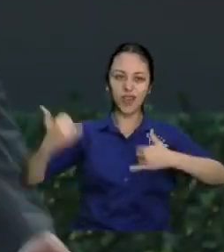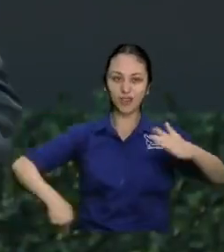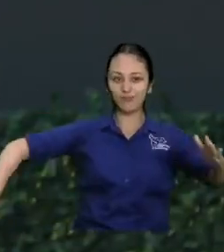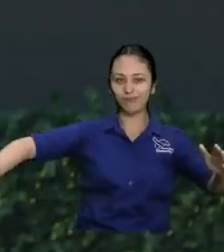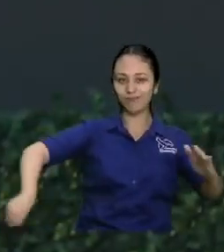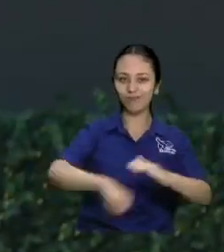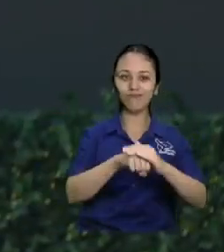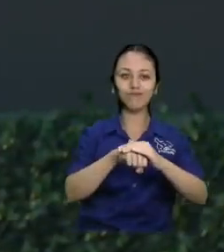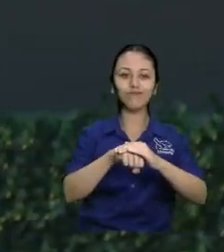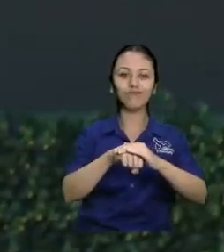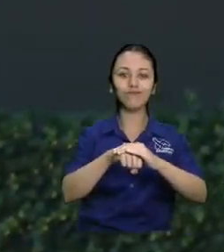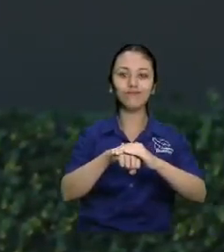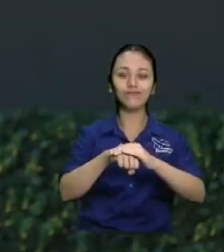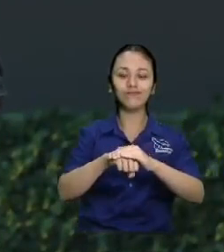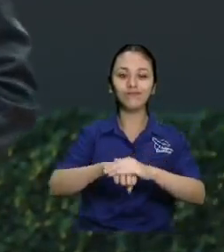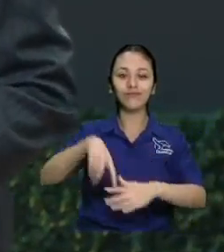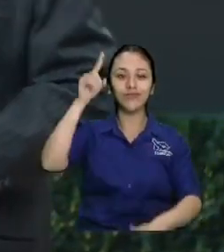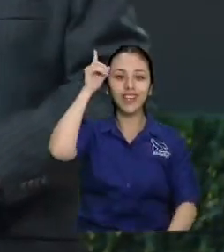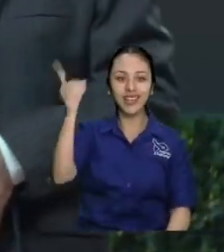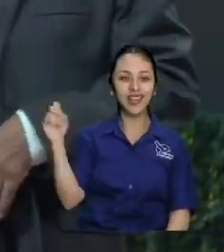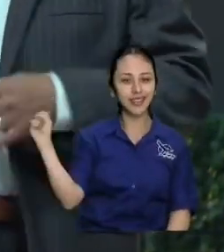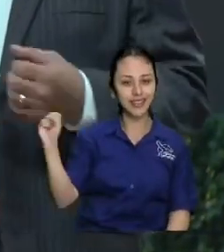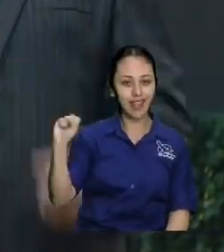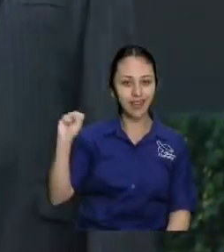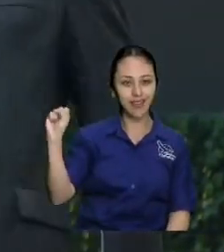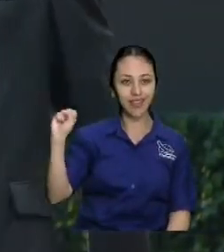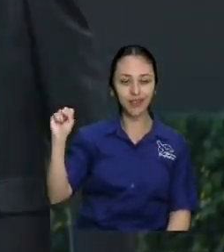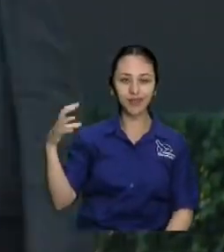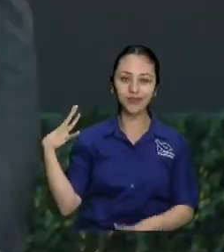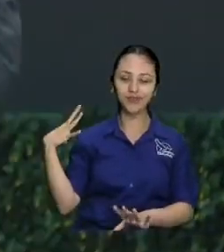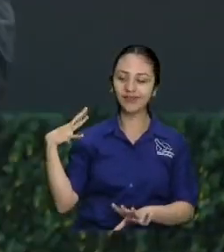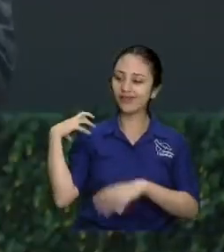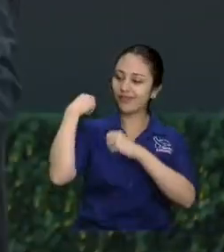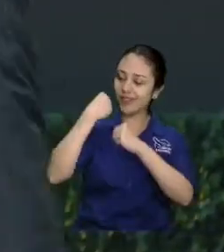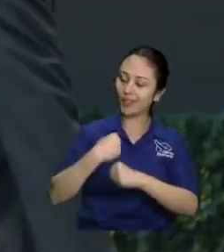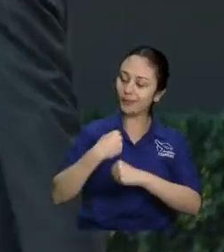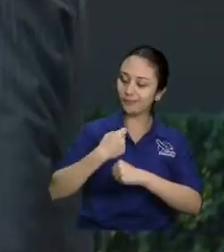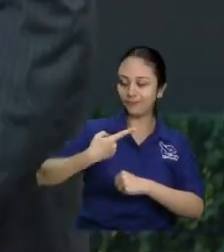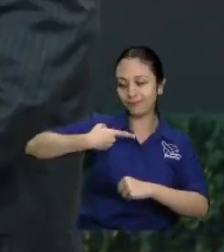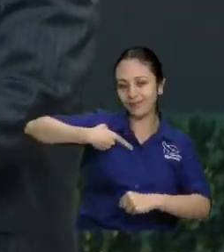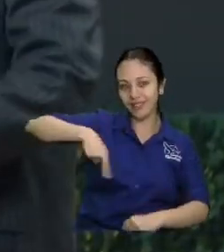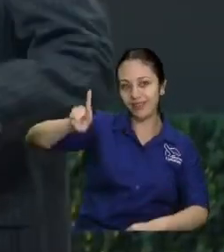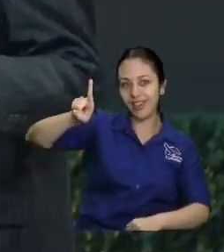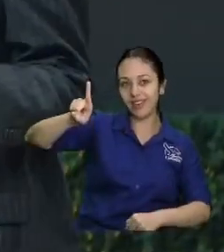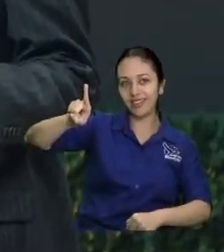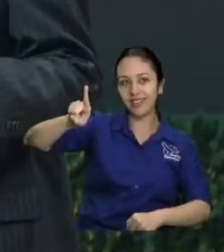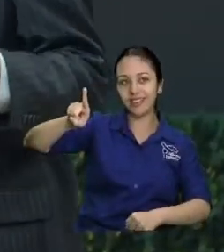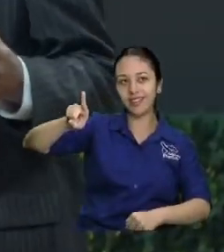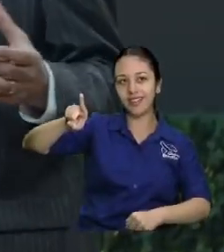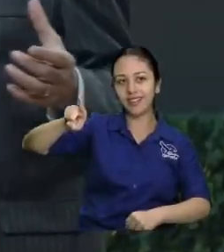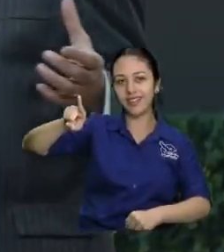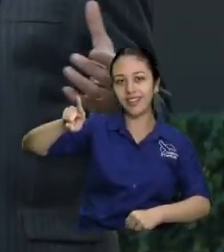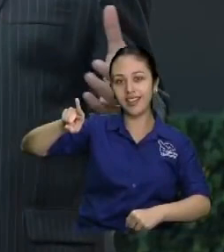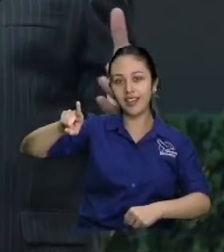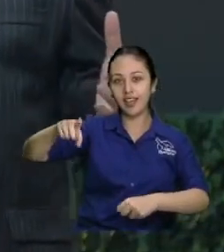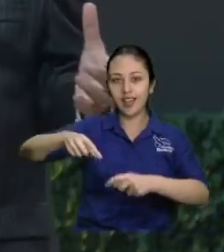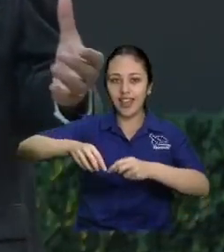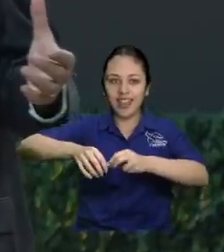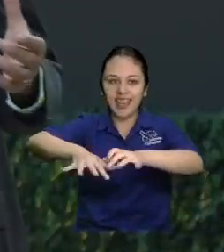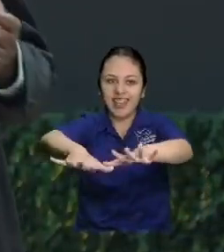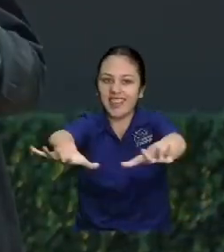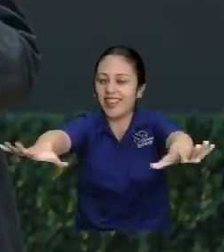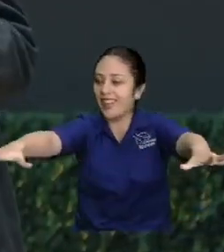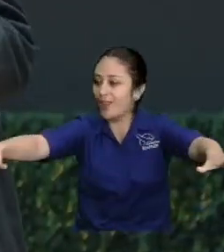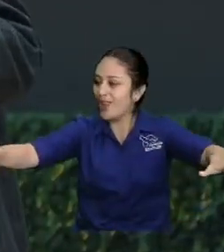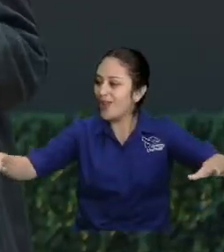Lleva sus zapatos de fútbol y tal, y su maletín y toda la cosa. Y el campo de